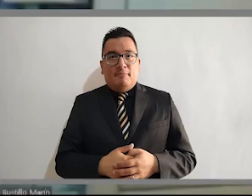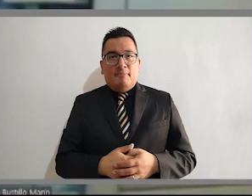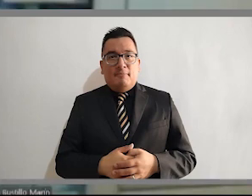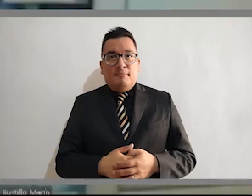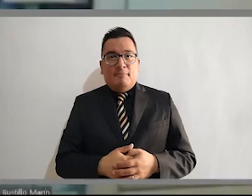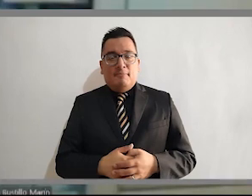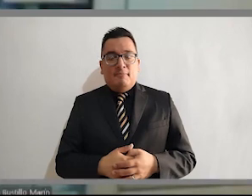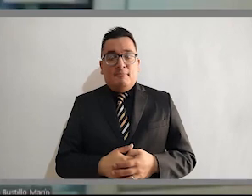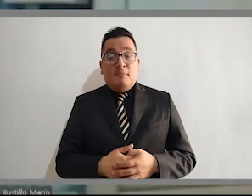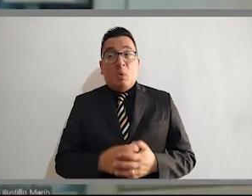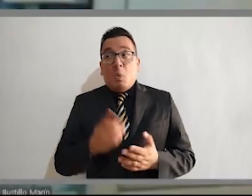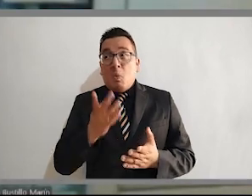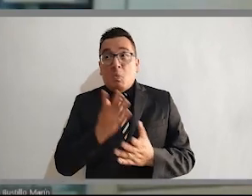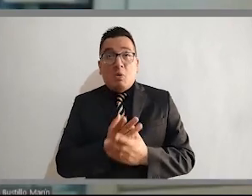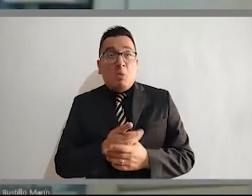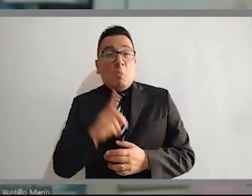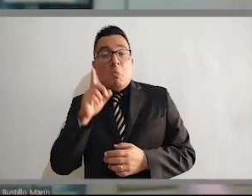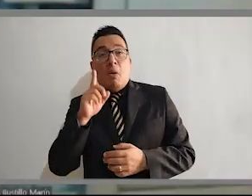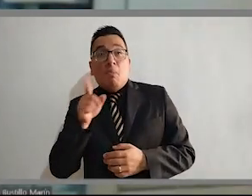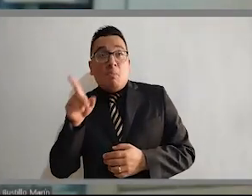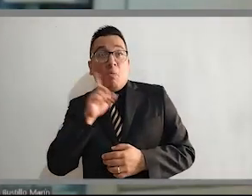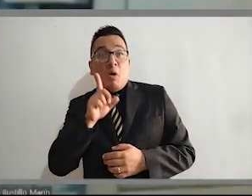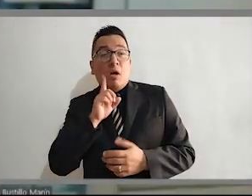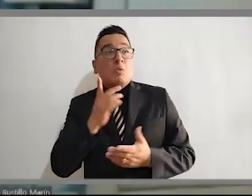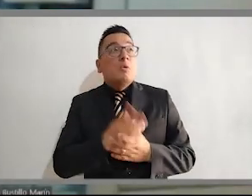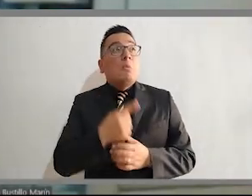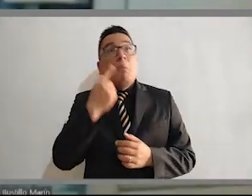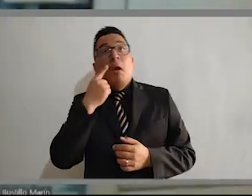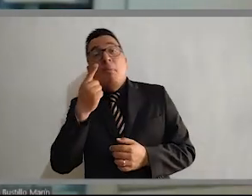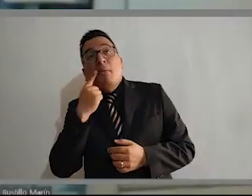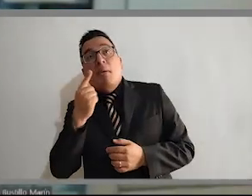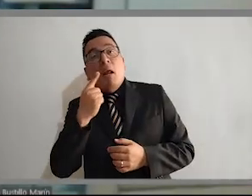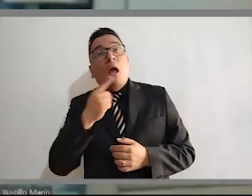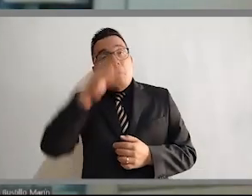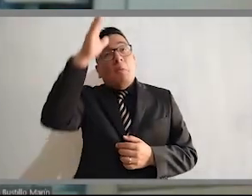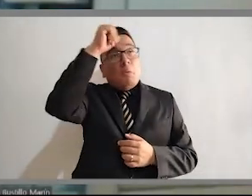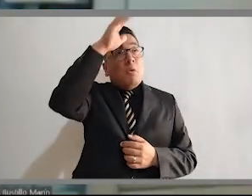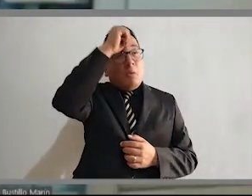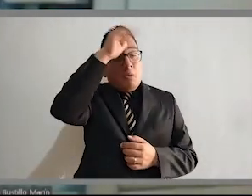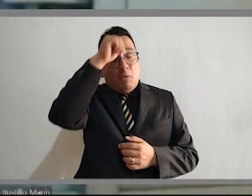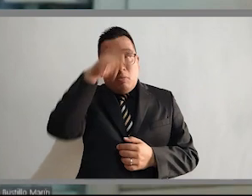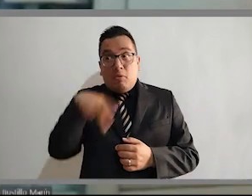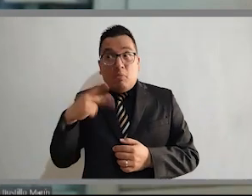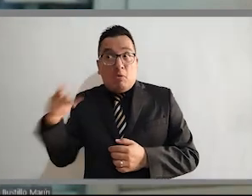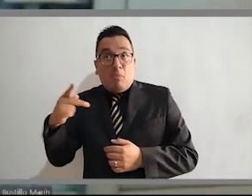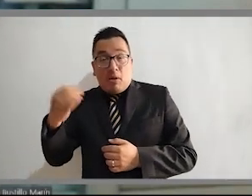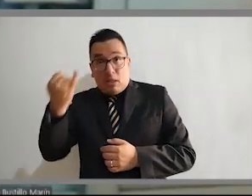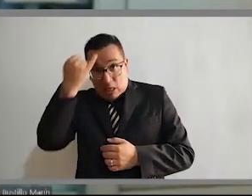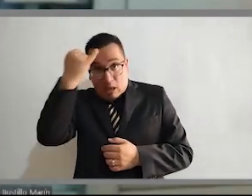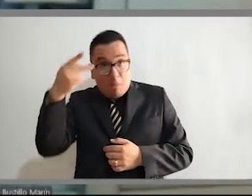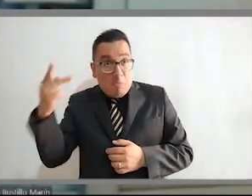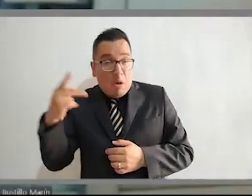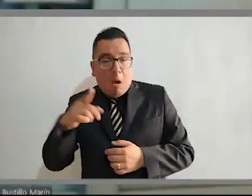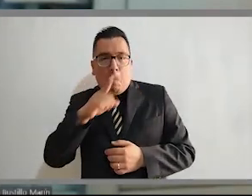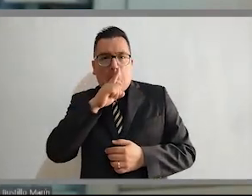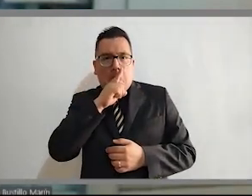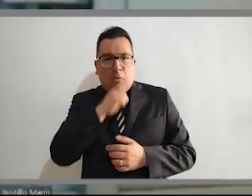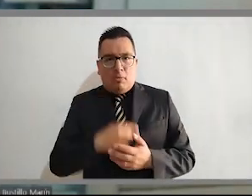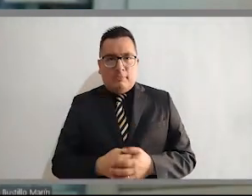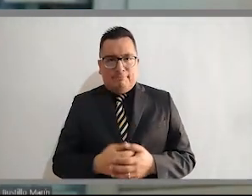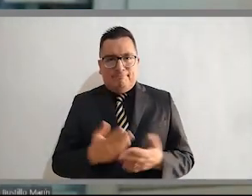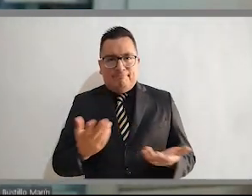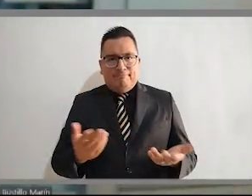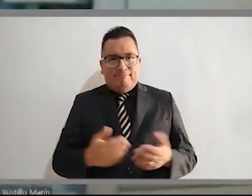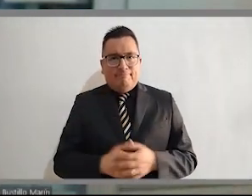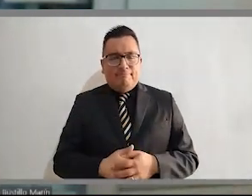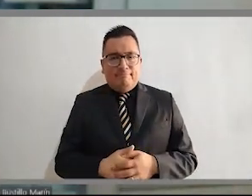estar ahí siguiendo las decisiones de los otros, pero no las decisiones por ellas mismas que toman. Y los otros no pueden seguir las